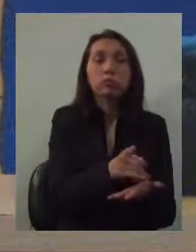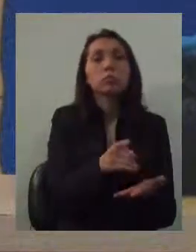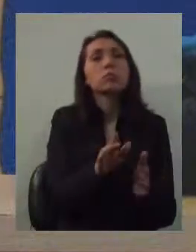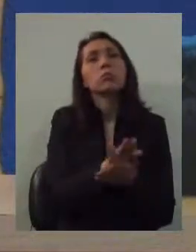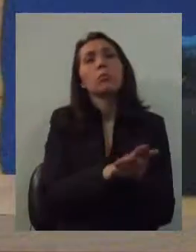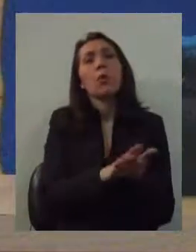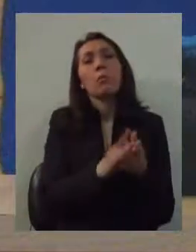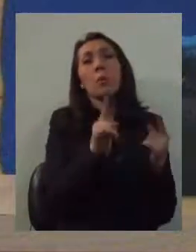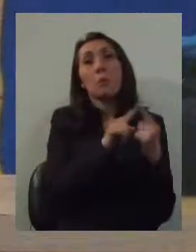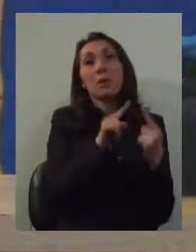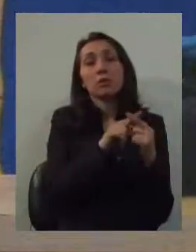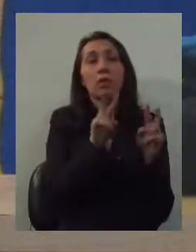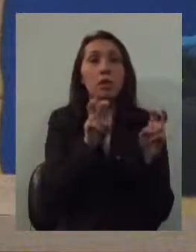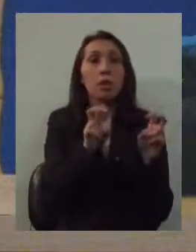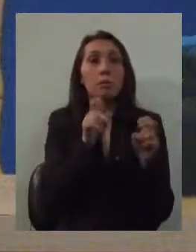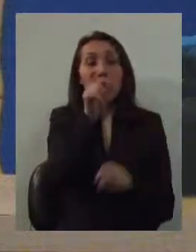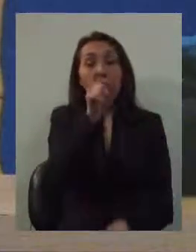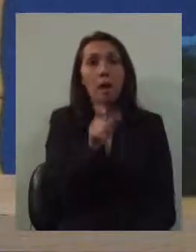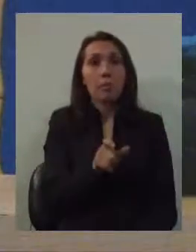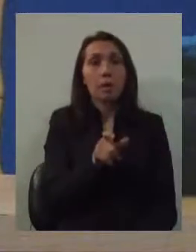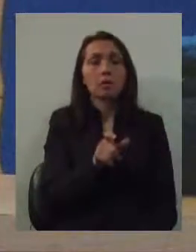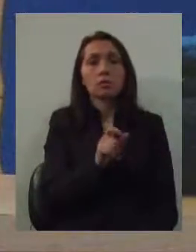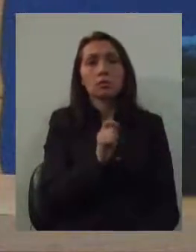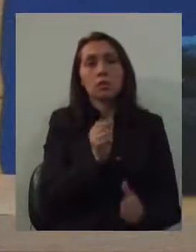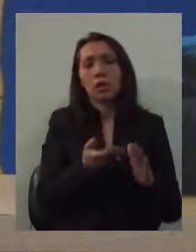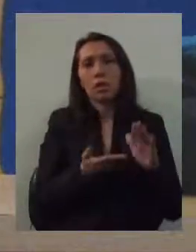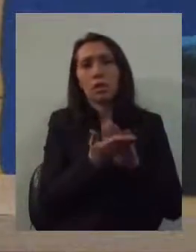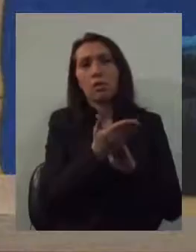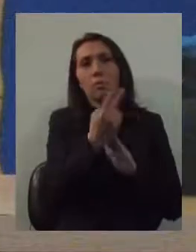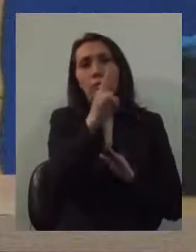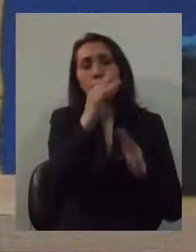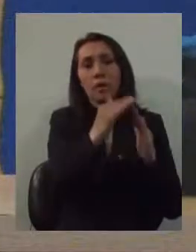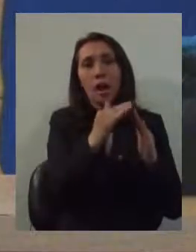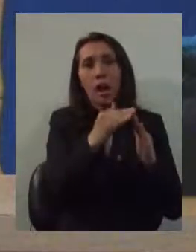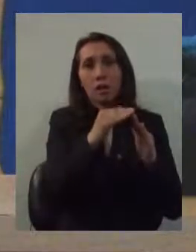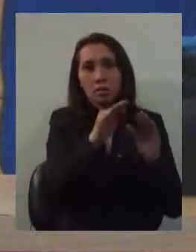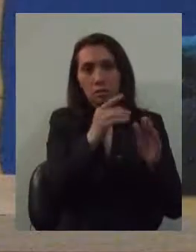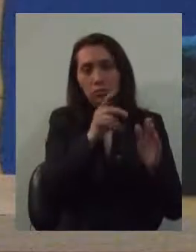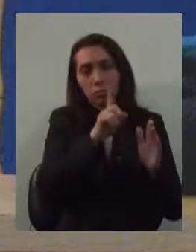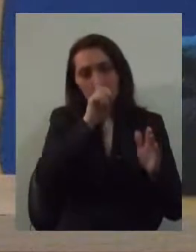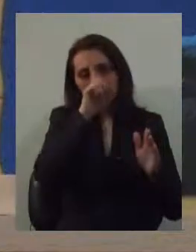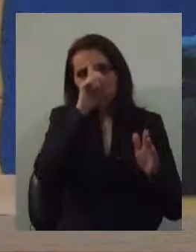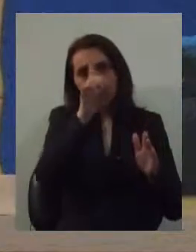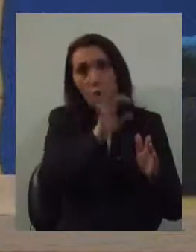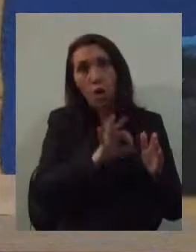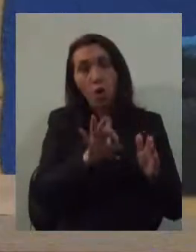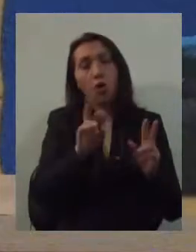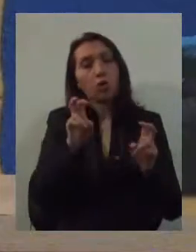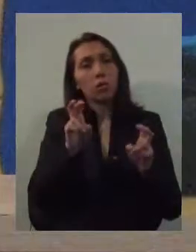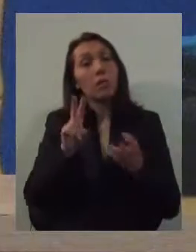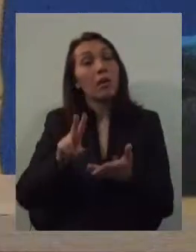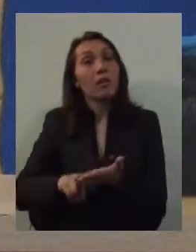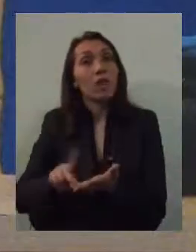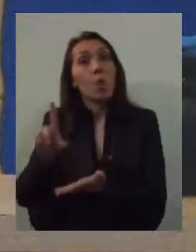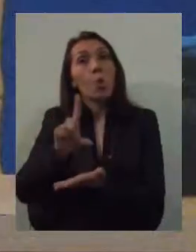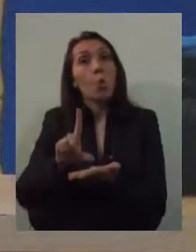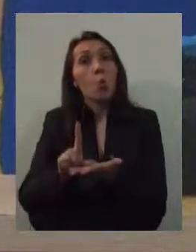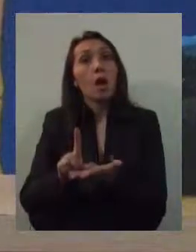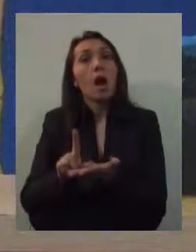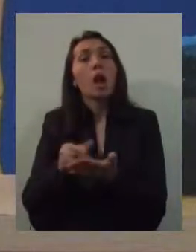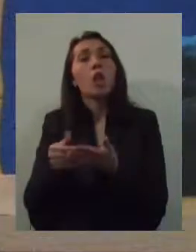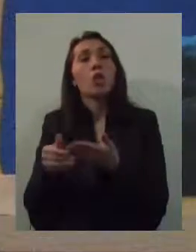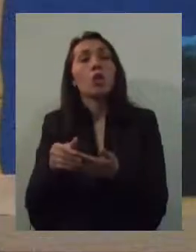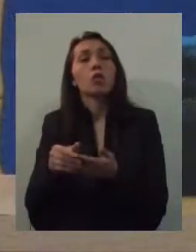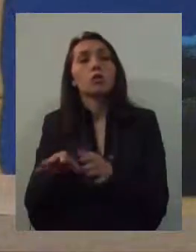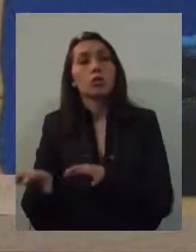cuestiones personales, la persona es demandada en su residencia habitual, o tratándose de cuestiones reales en el lugar de situación de los bienes,